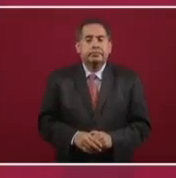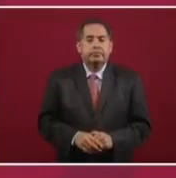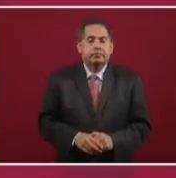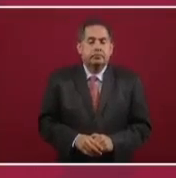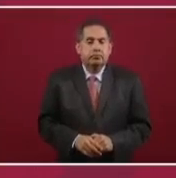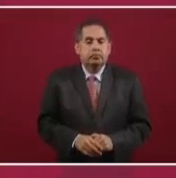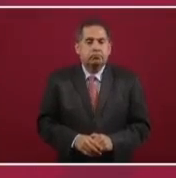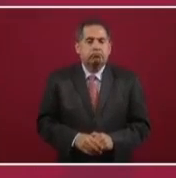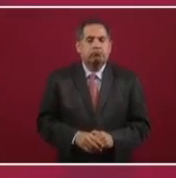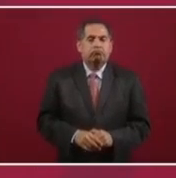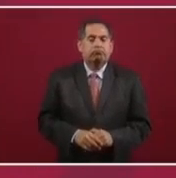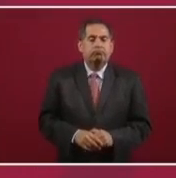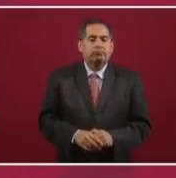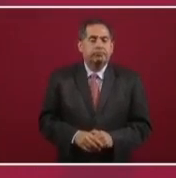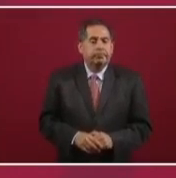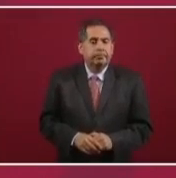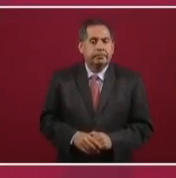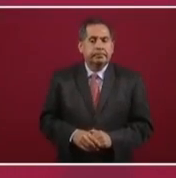son